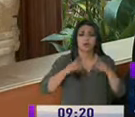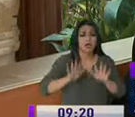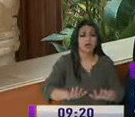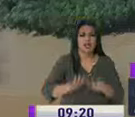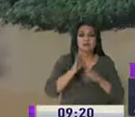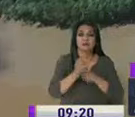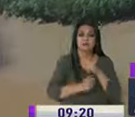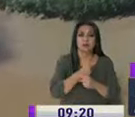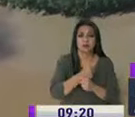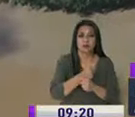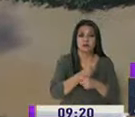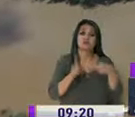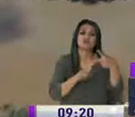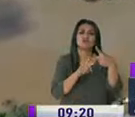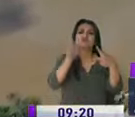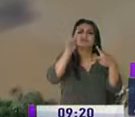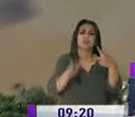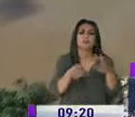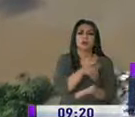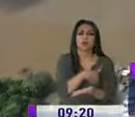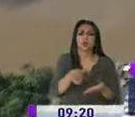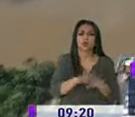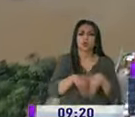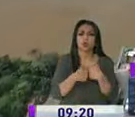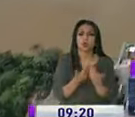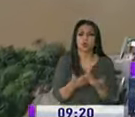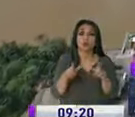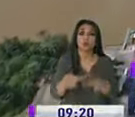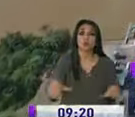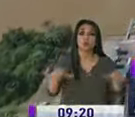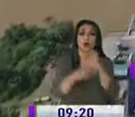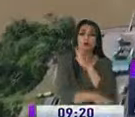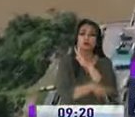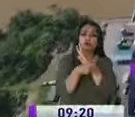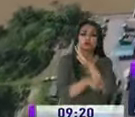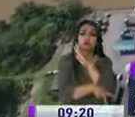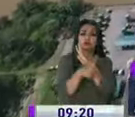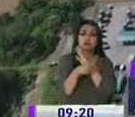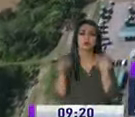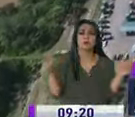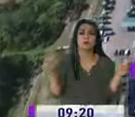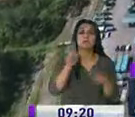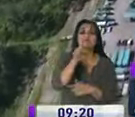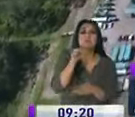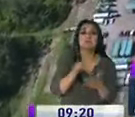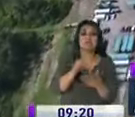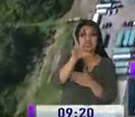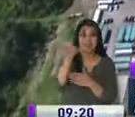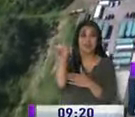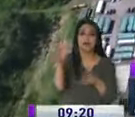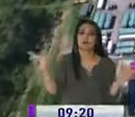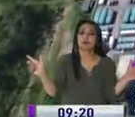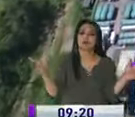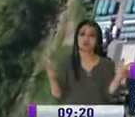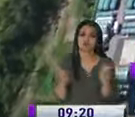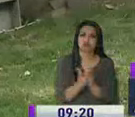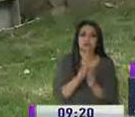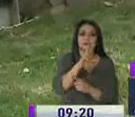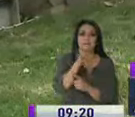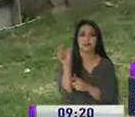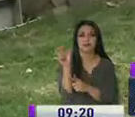durante un año. La segunda se refiere a la reducción del área de explotación petrolera de 1.030 hectáreas a 300